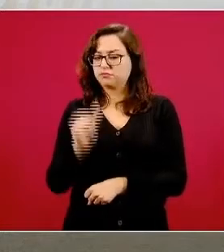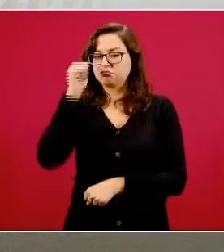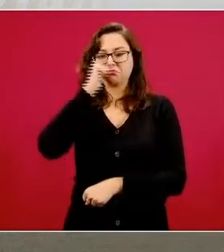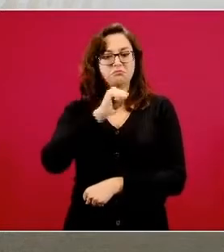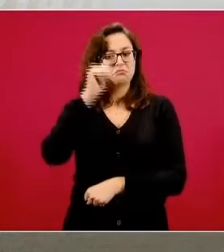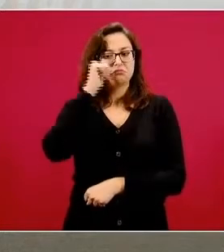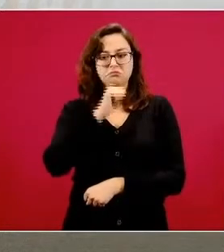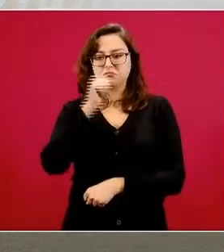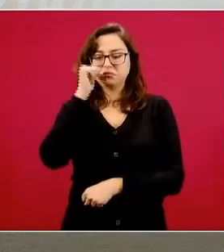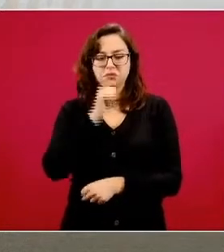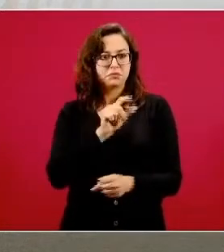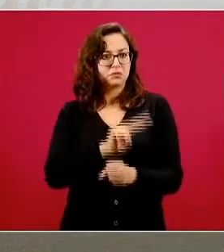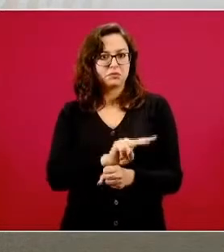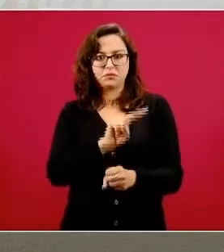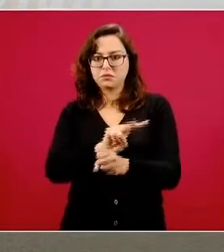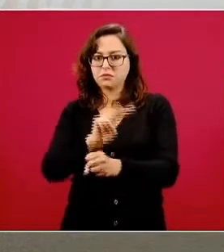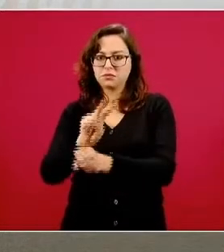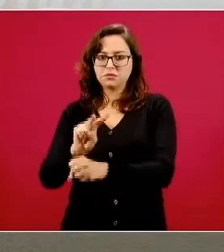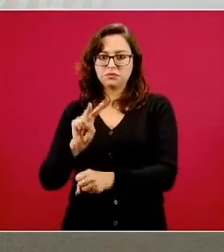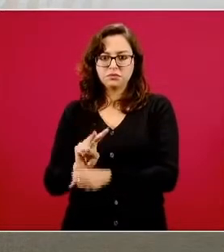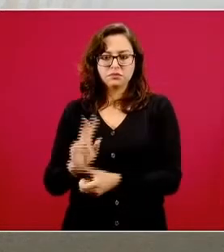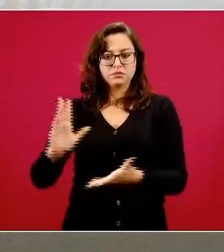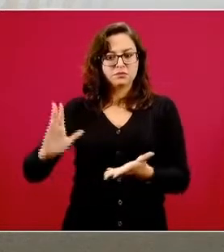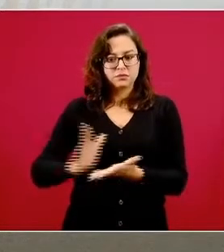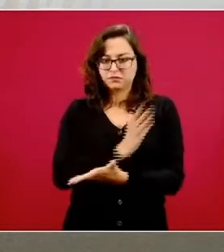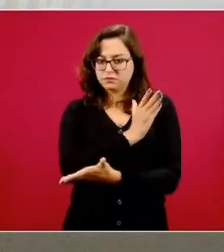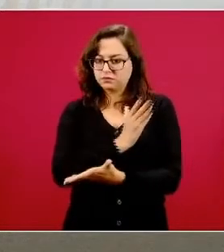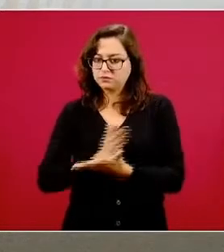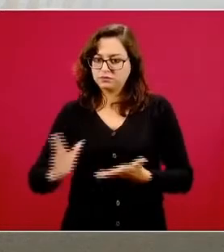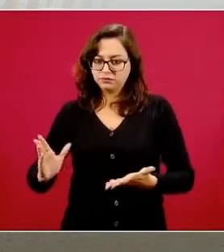contempló una diferencia